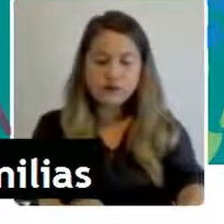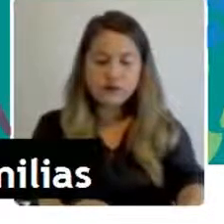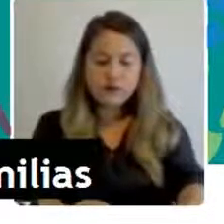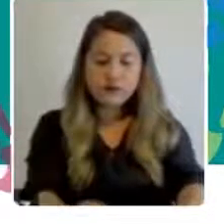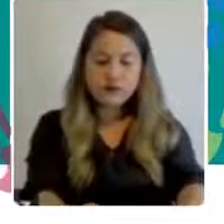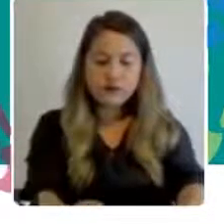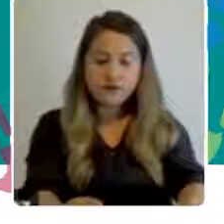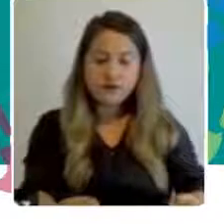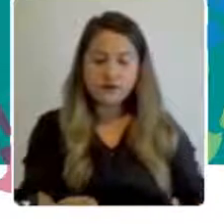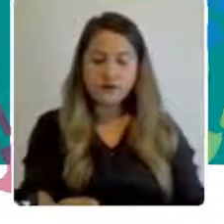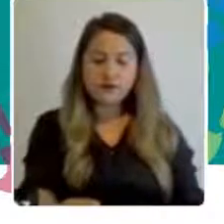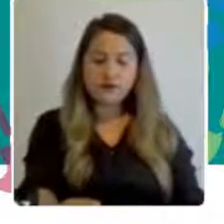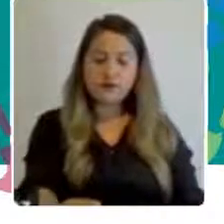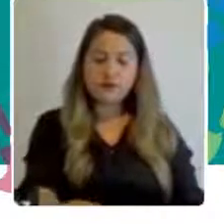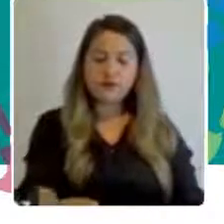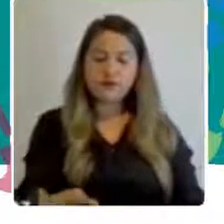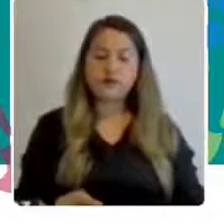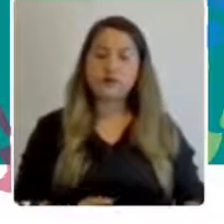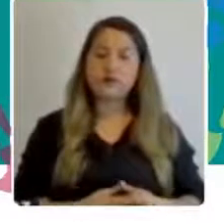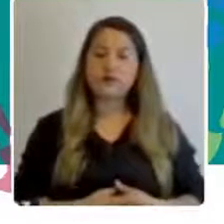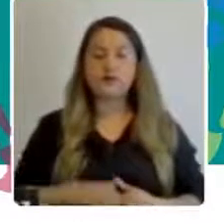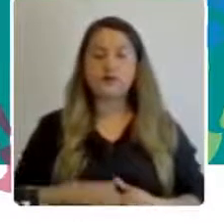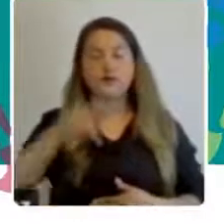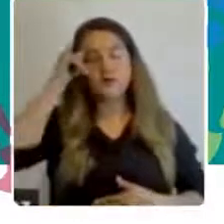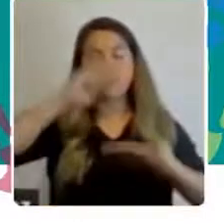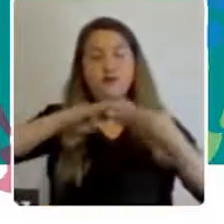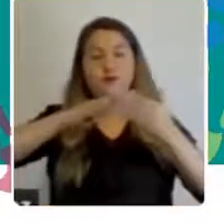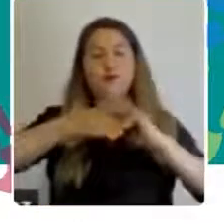en las familias después que nace el niño